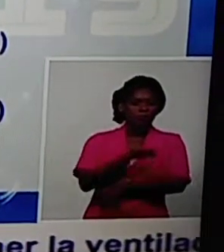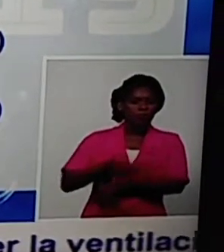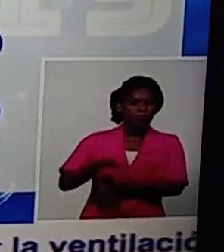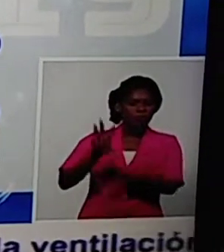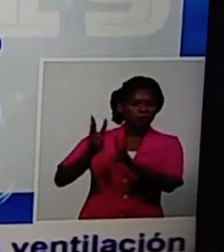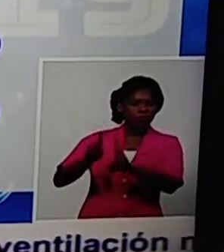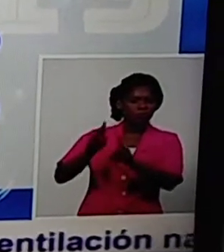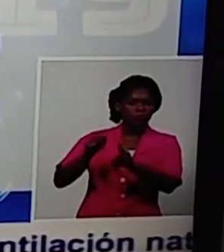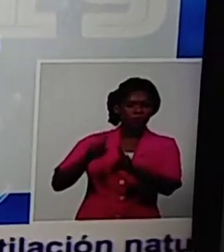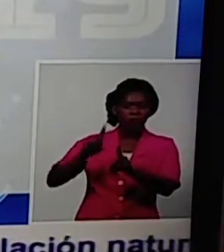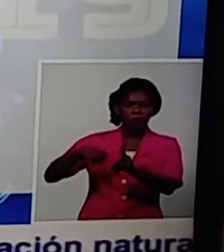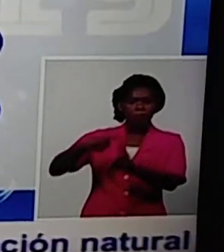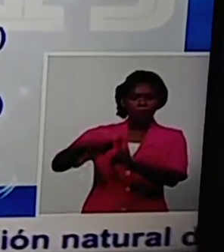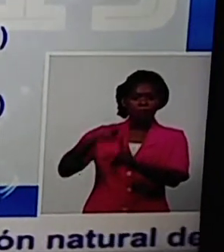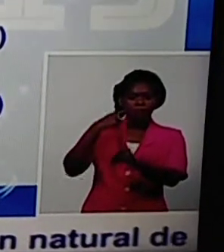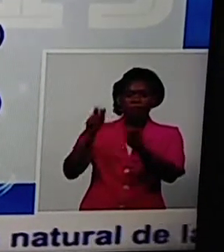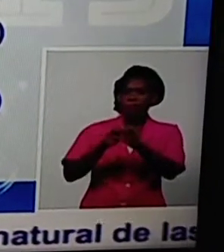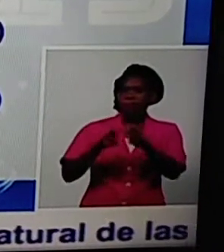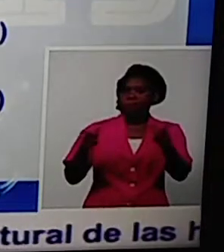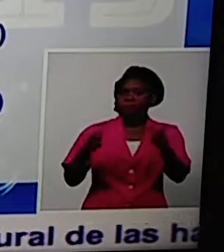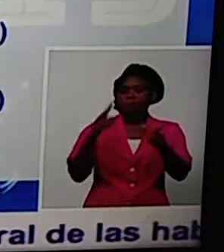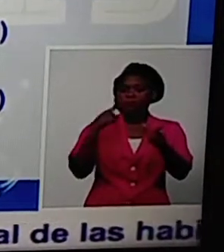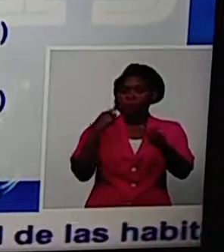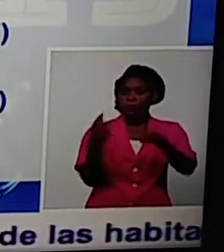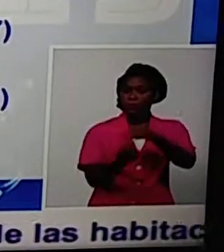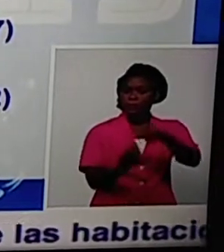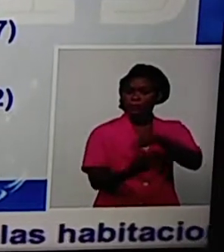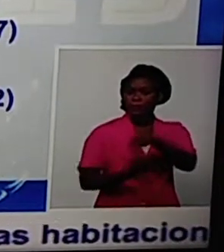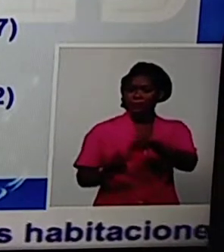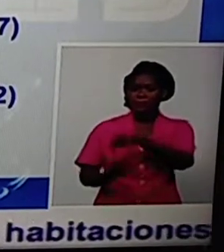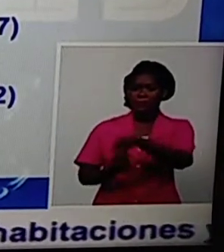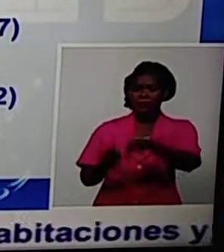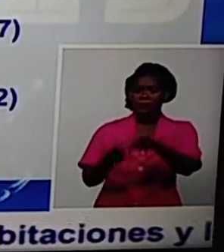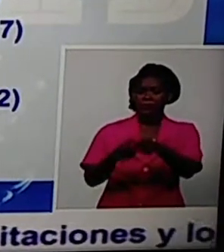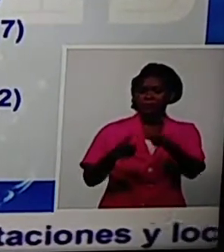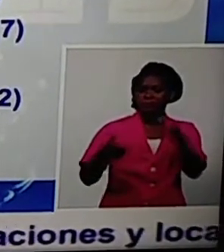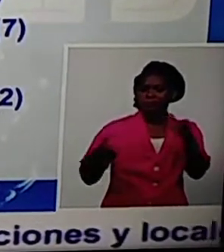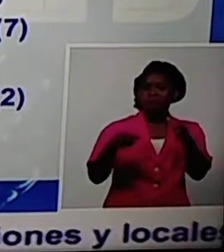que ha estado ocurriendo 452